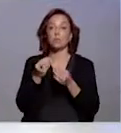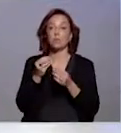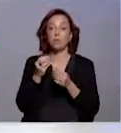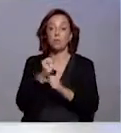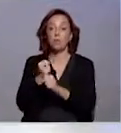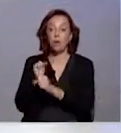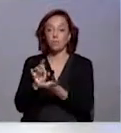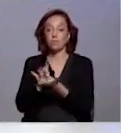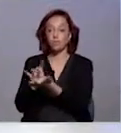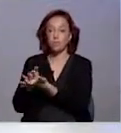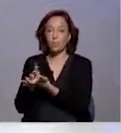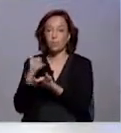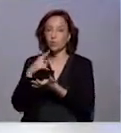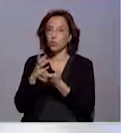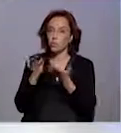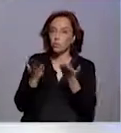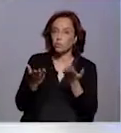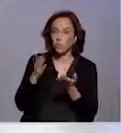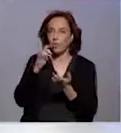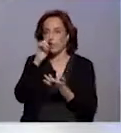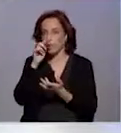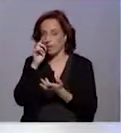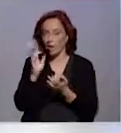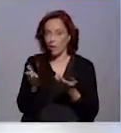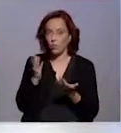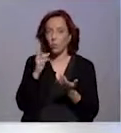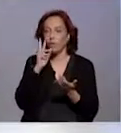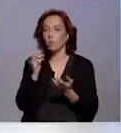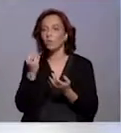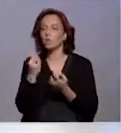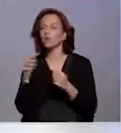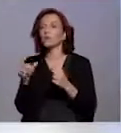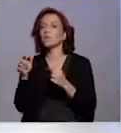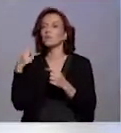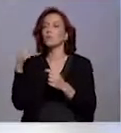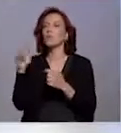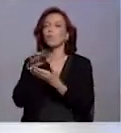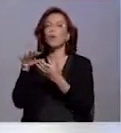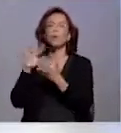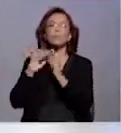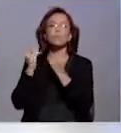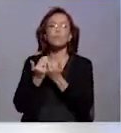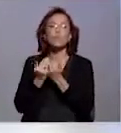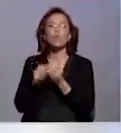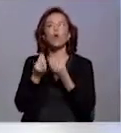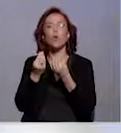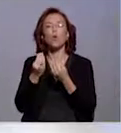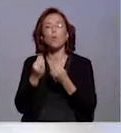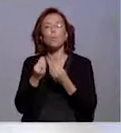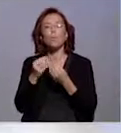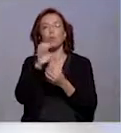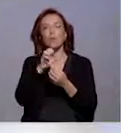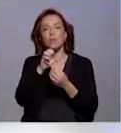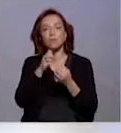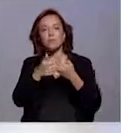tenía entonces es un balance muy delicado entre ver qué es lo que se está haciendo en otra parte del mundo cómo las empresas pueden ser competitivas qué